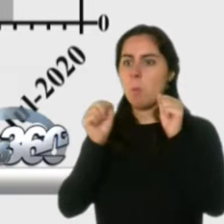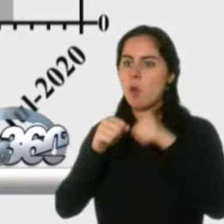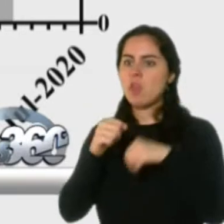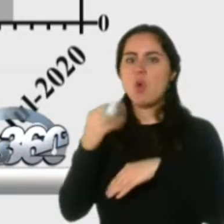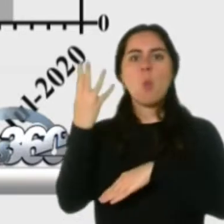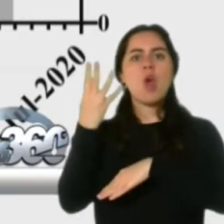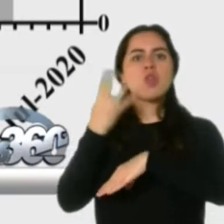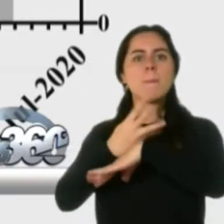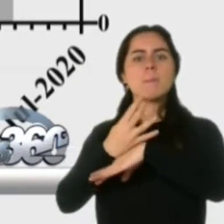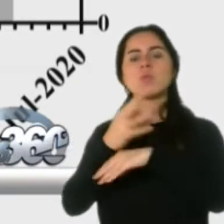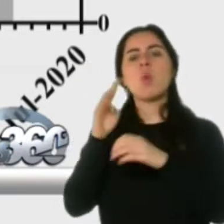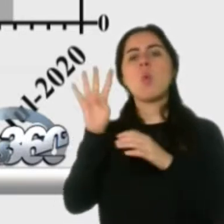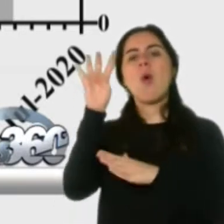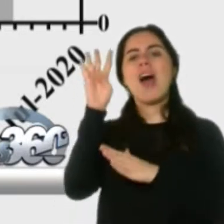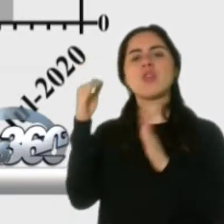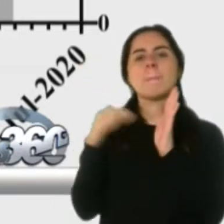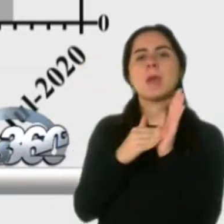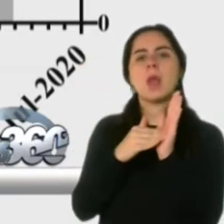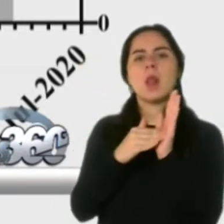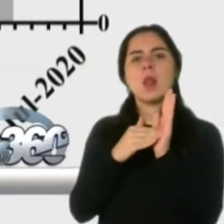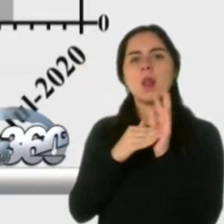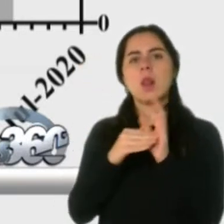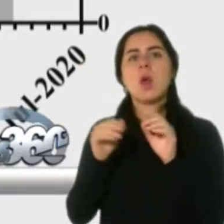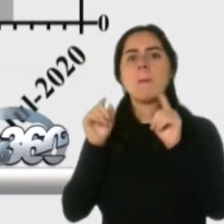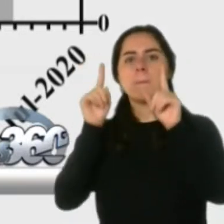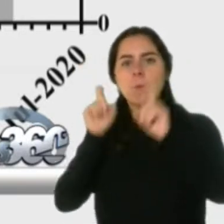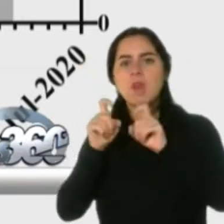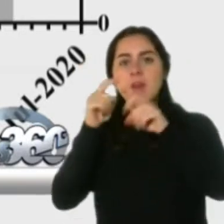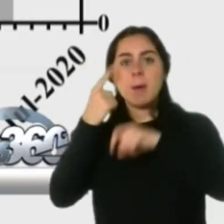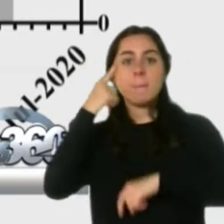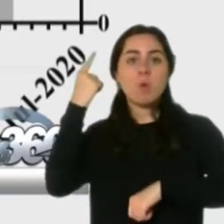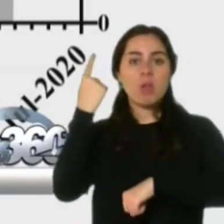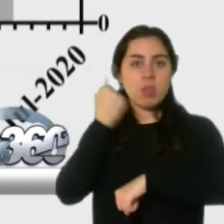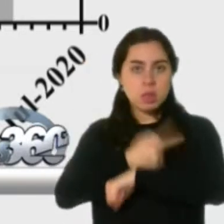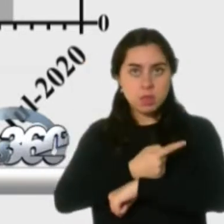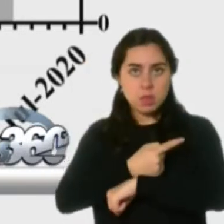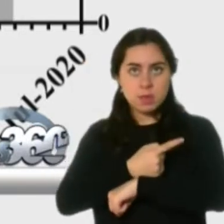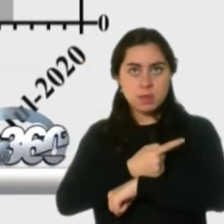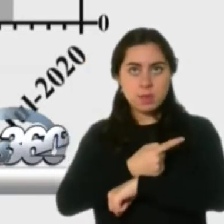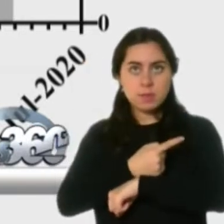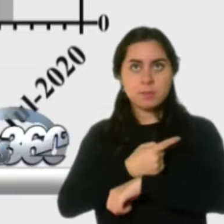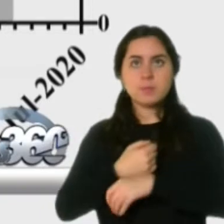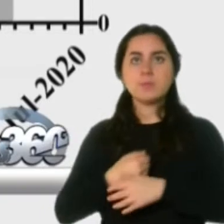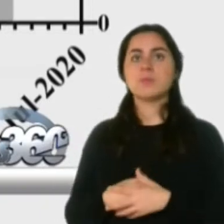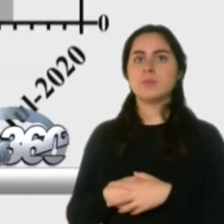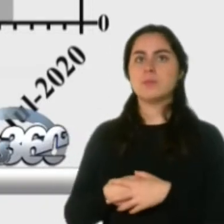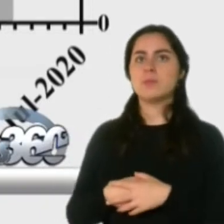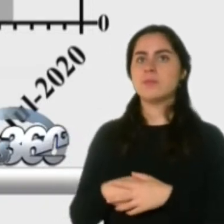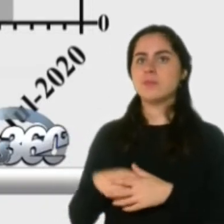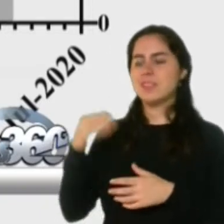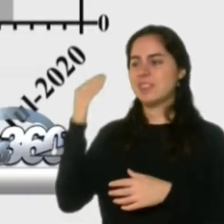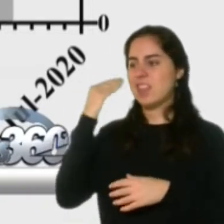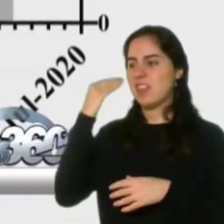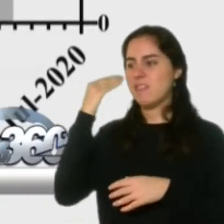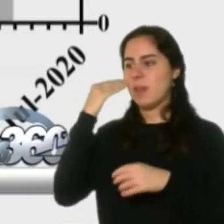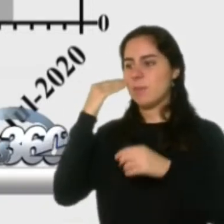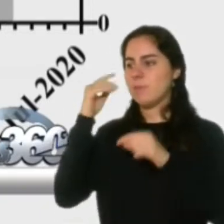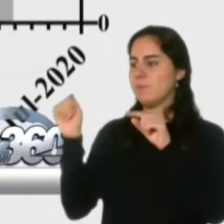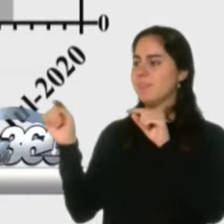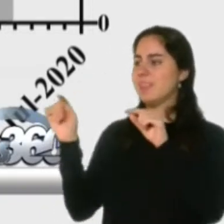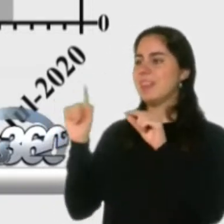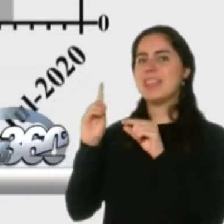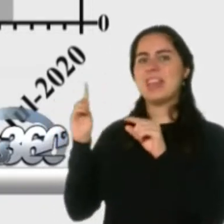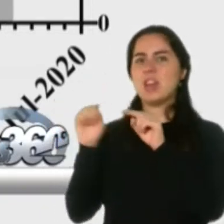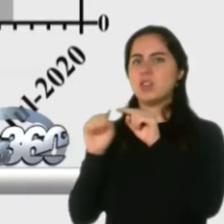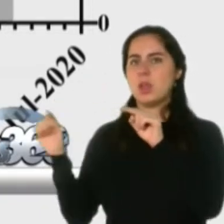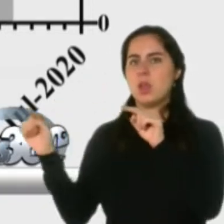pruebas diarias. En el eje de Y de la derecha es el promedio de las pruebas positivas, del